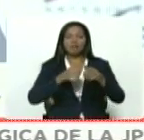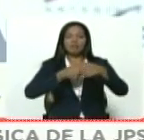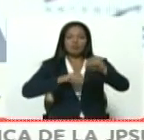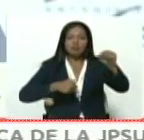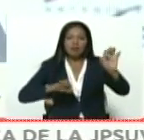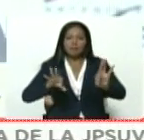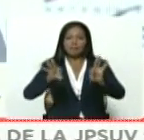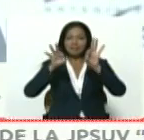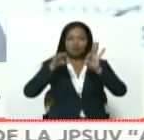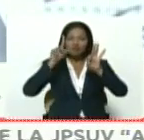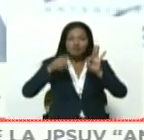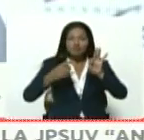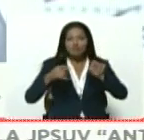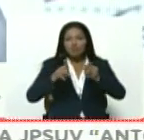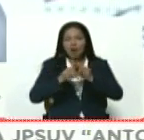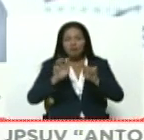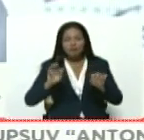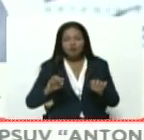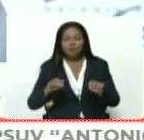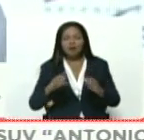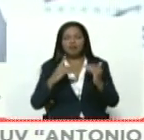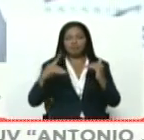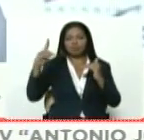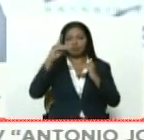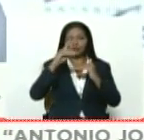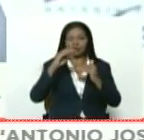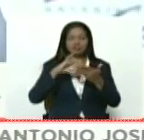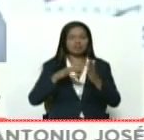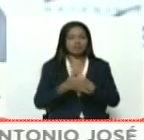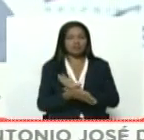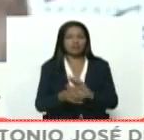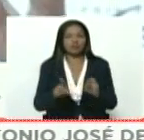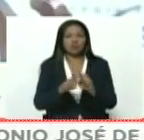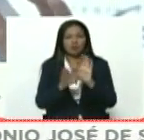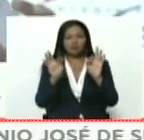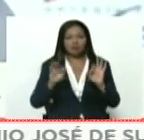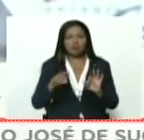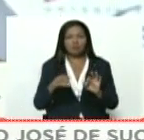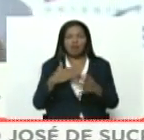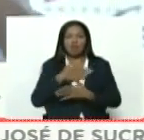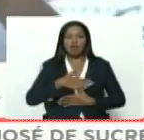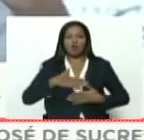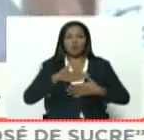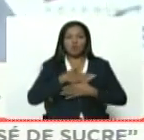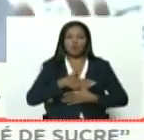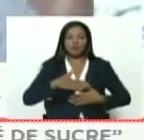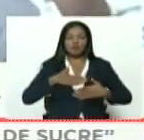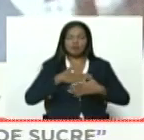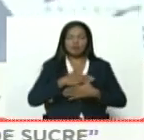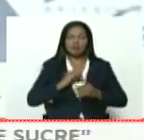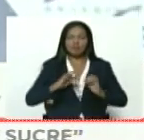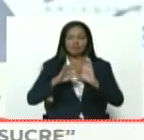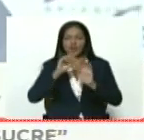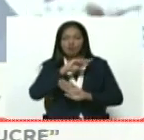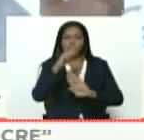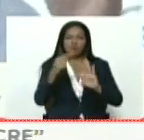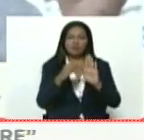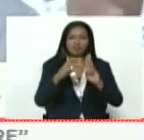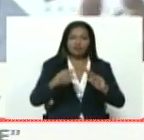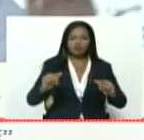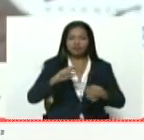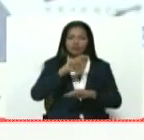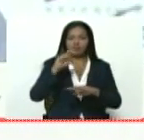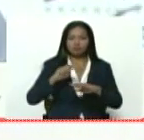la especialización y el doctorado. Para eso estamos generando las condiciones para que en la totalidad del territorio